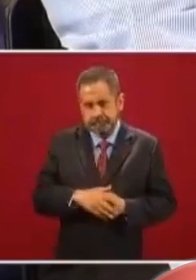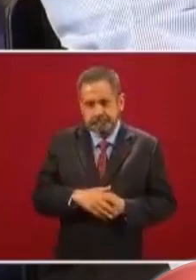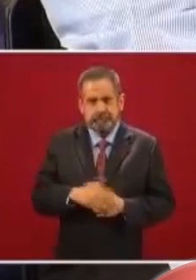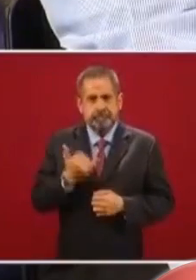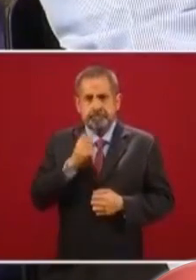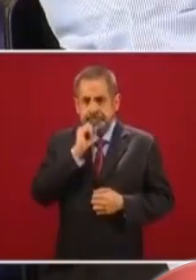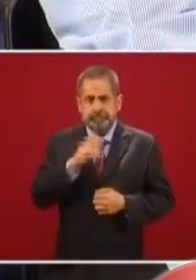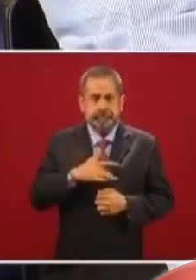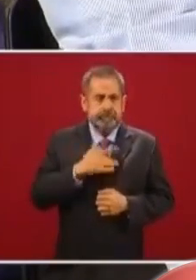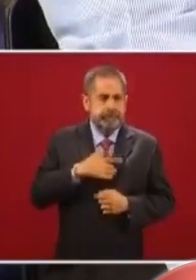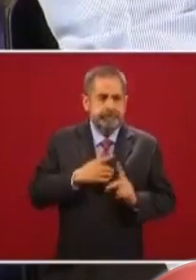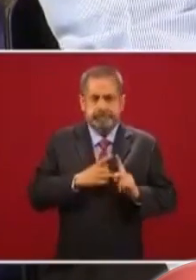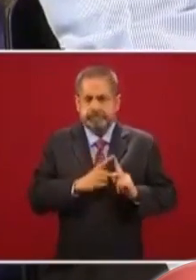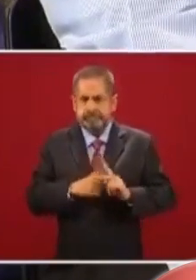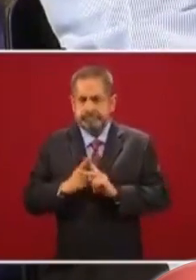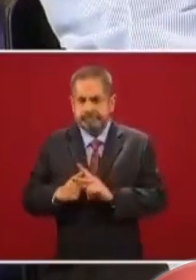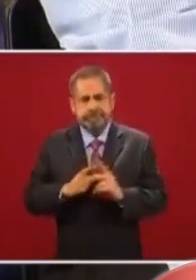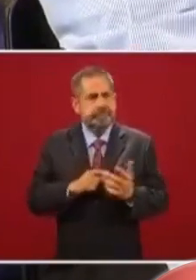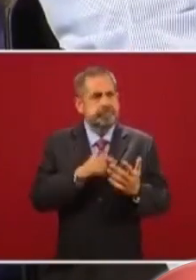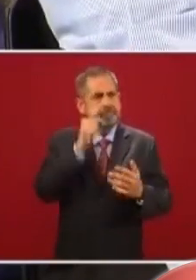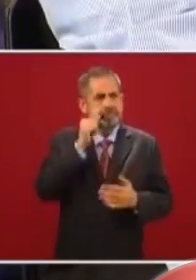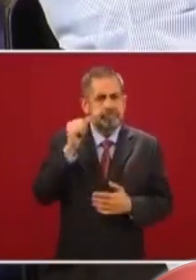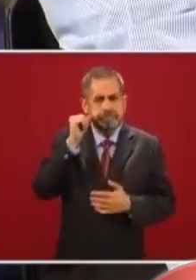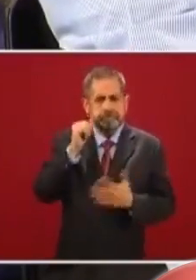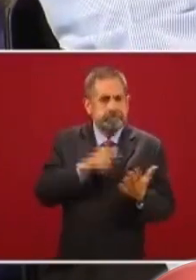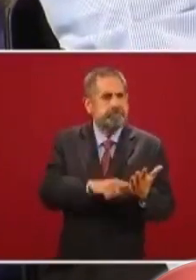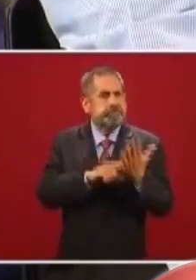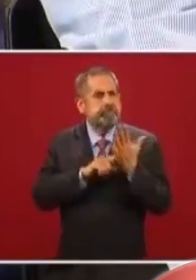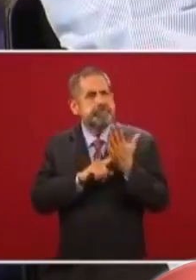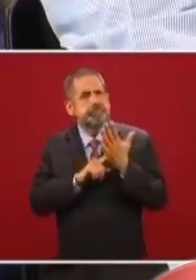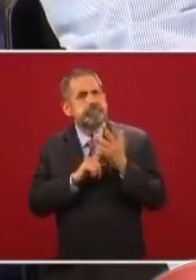ejercicio de los números que nos presentaron ayer,